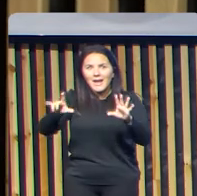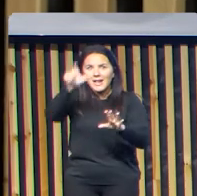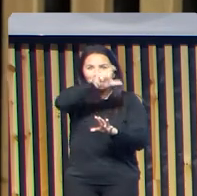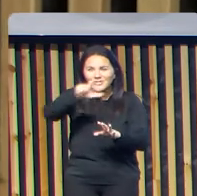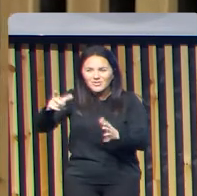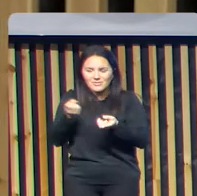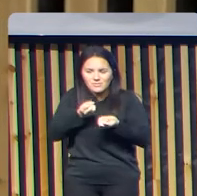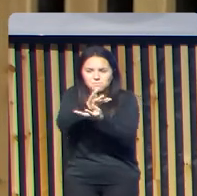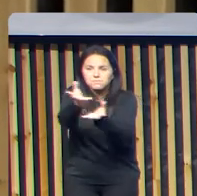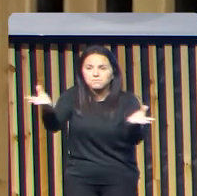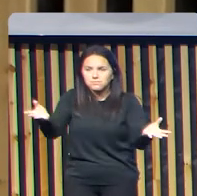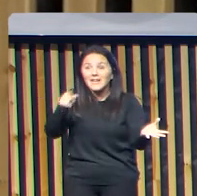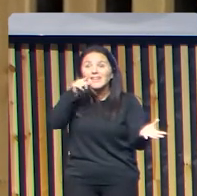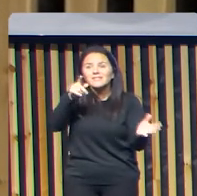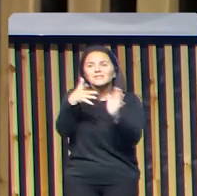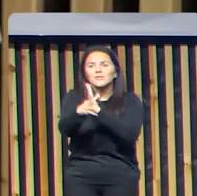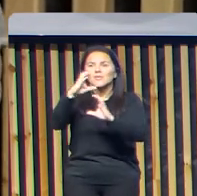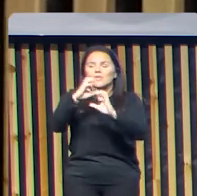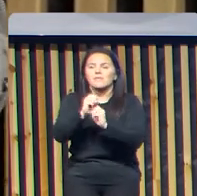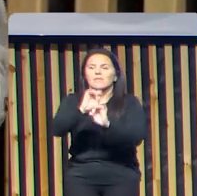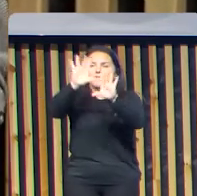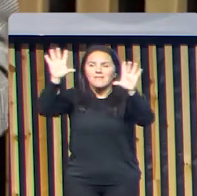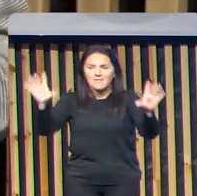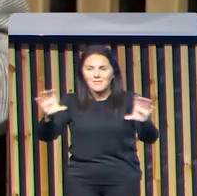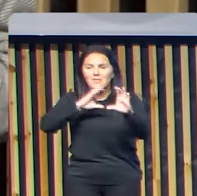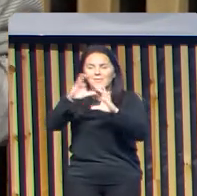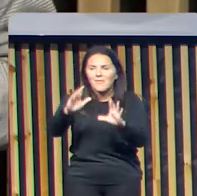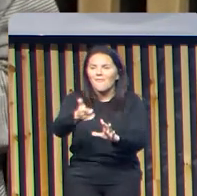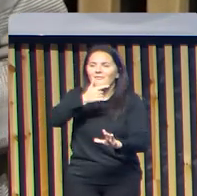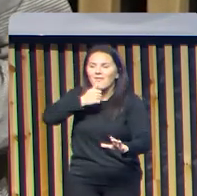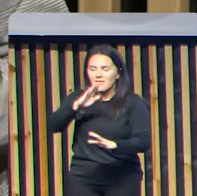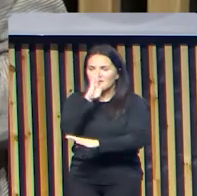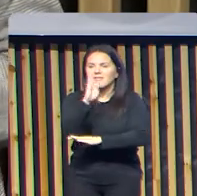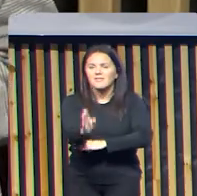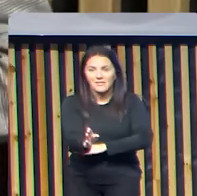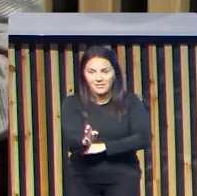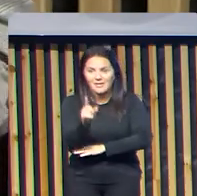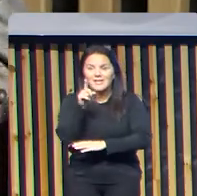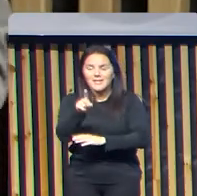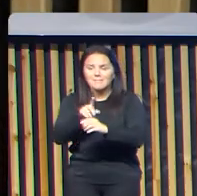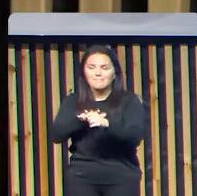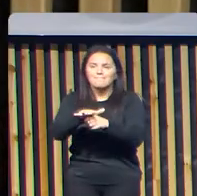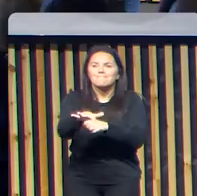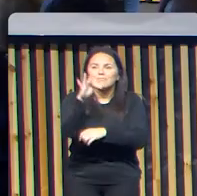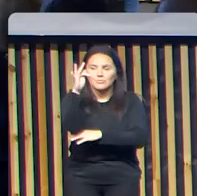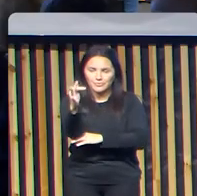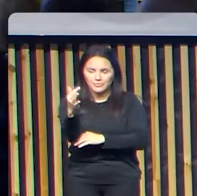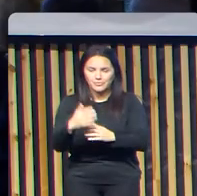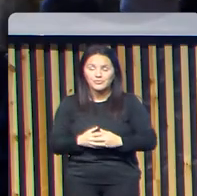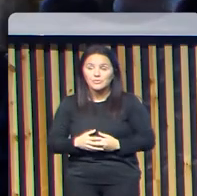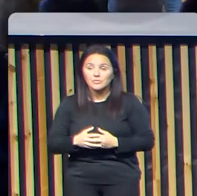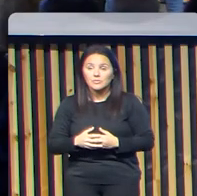orida comunicación arguía comunicación errasa Susana eta era gorra dena